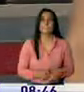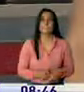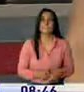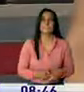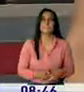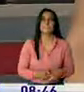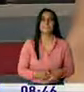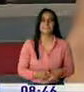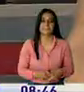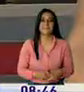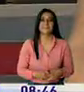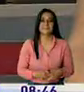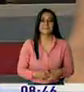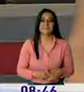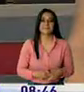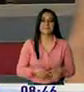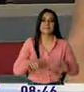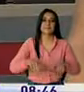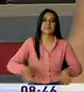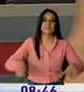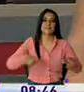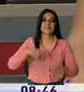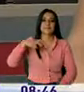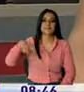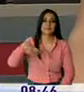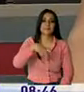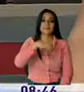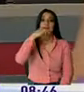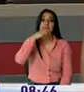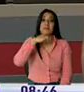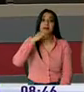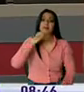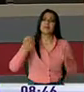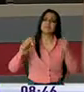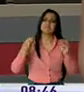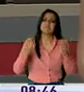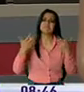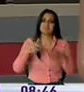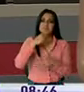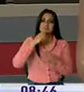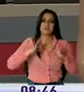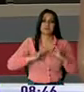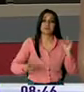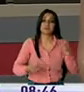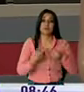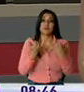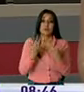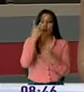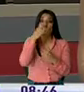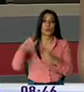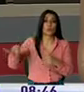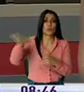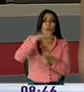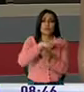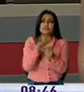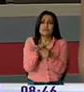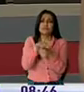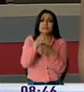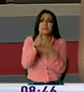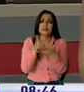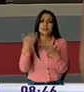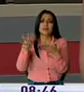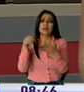El sector turístico de Manta tiene buenas expectativas para este feriado. A la fecha, la cadena hotelera tiene reservas casi a la mitad de su